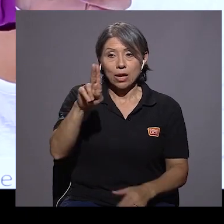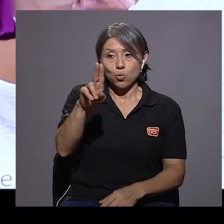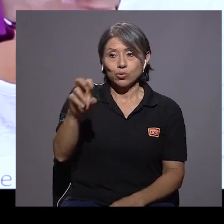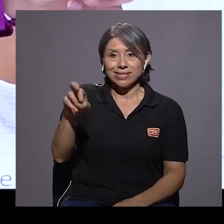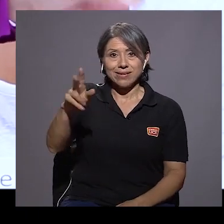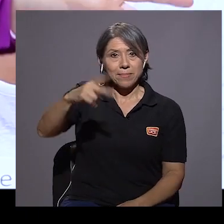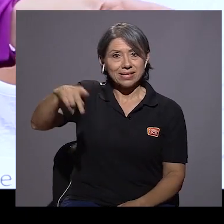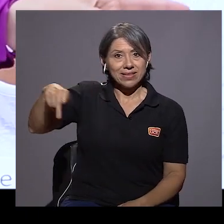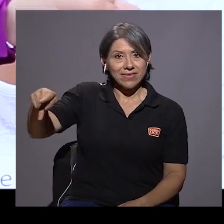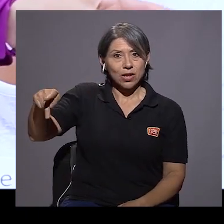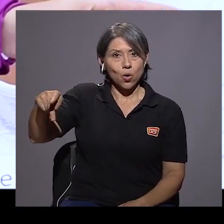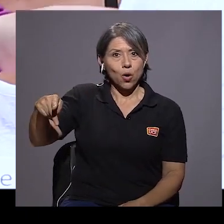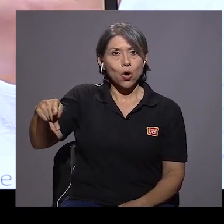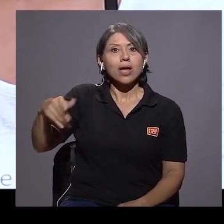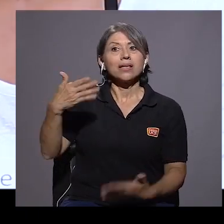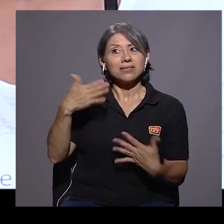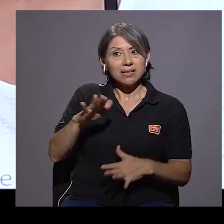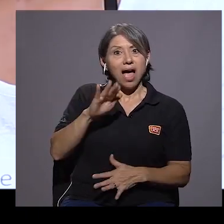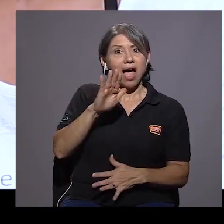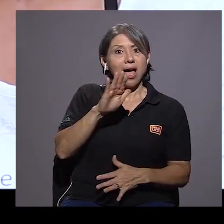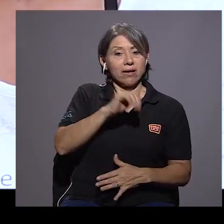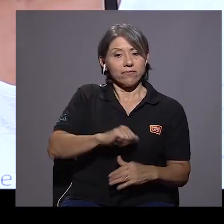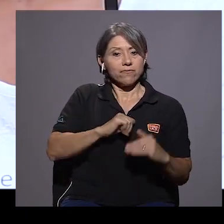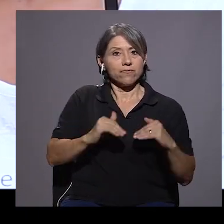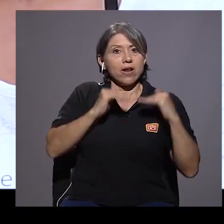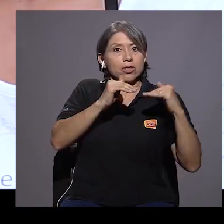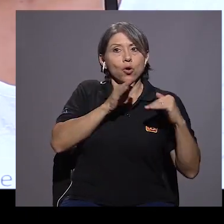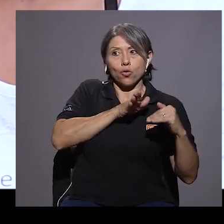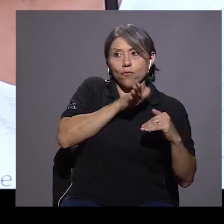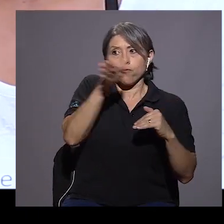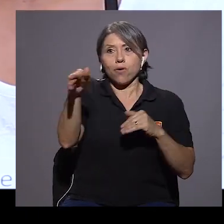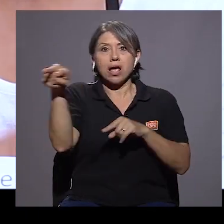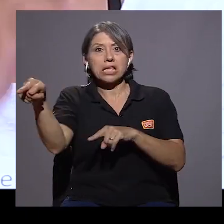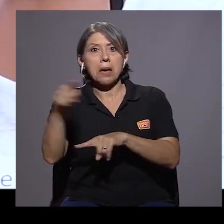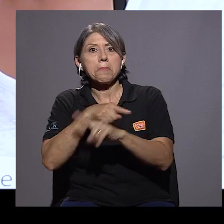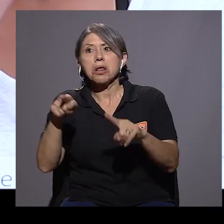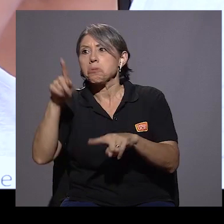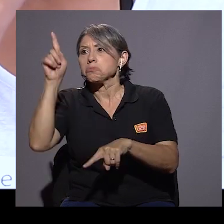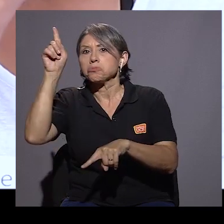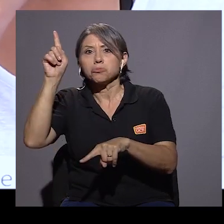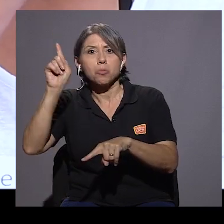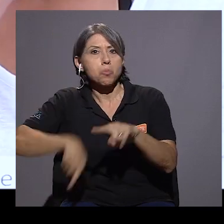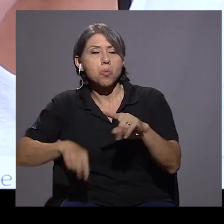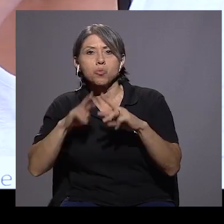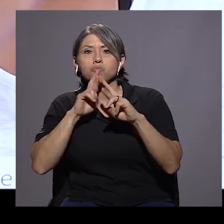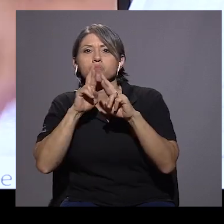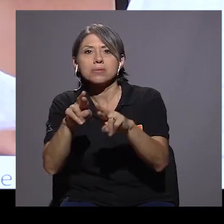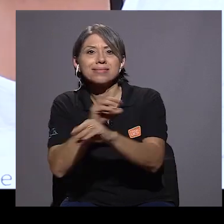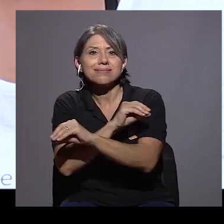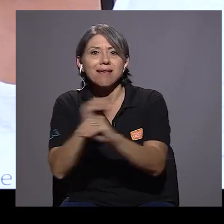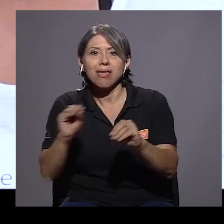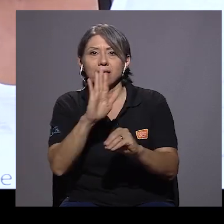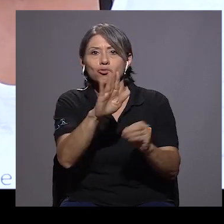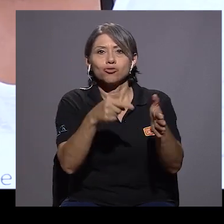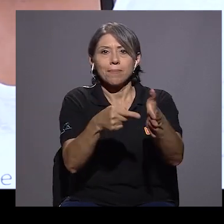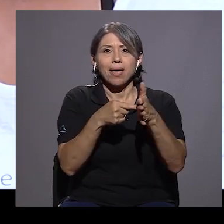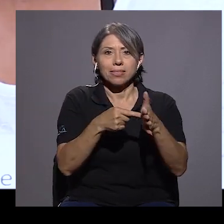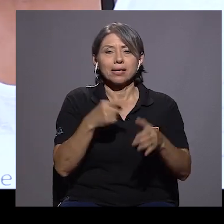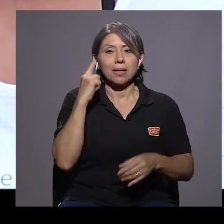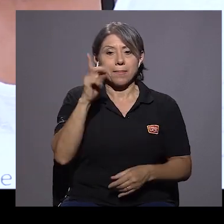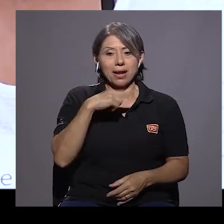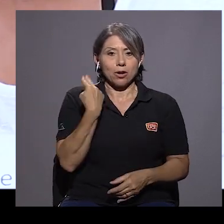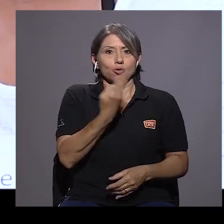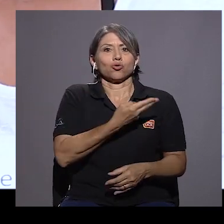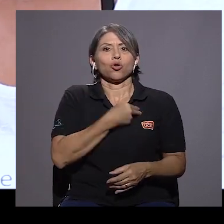Las compañeras del Pacífico tuvieron al rector en su sede y no supo responderles para nada en lo